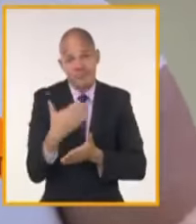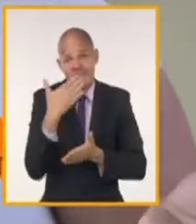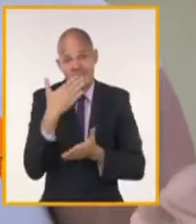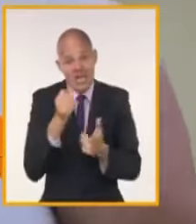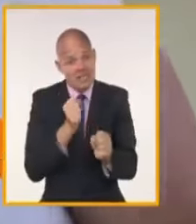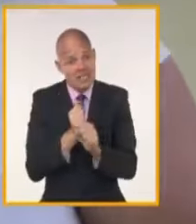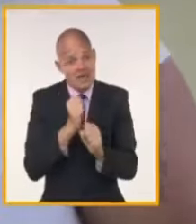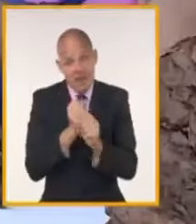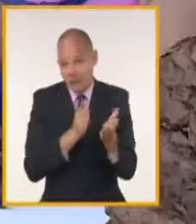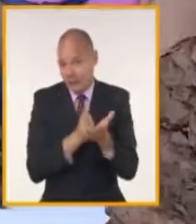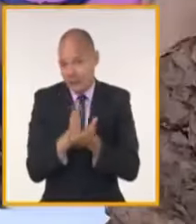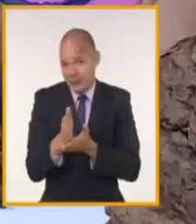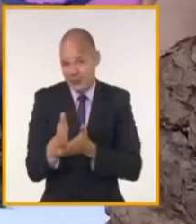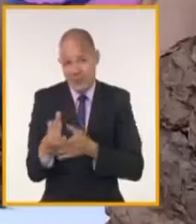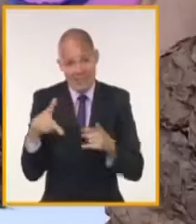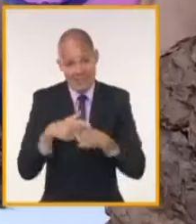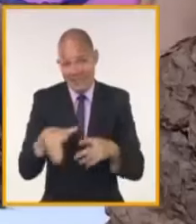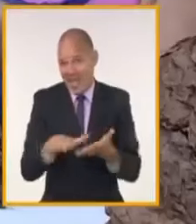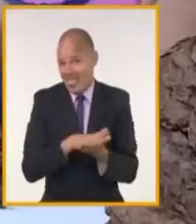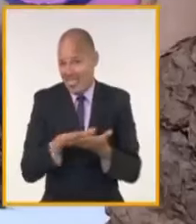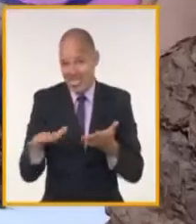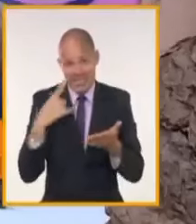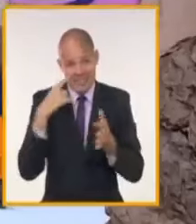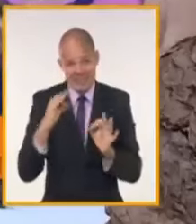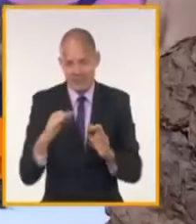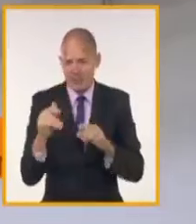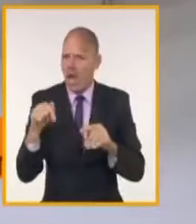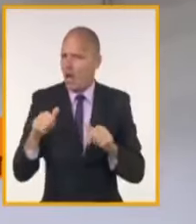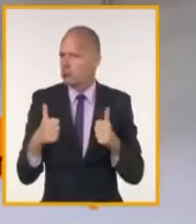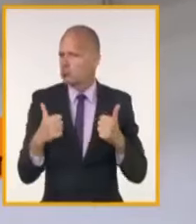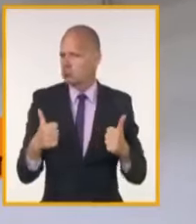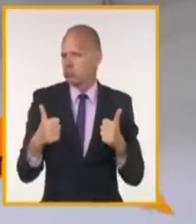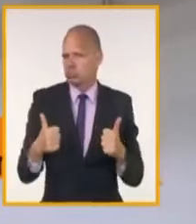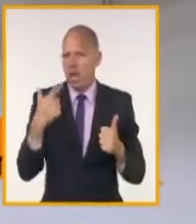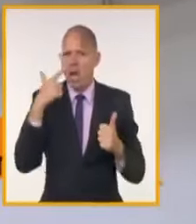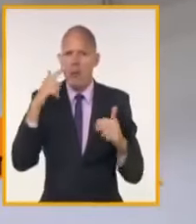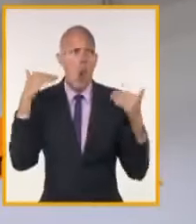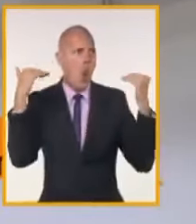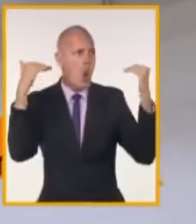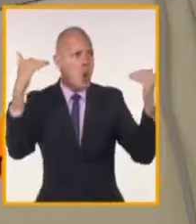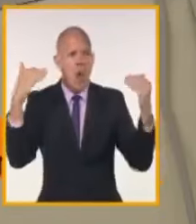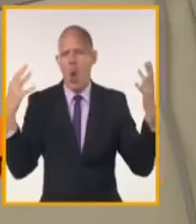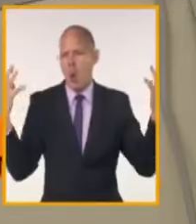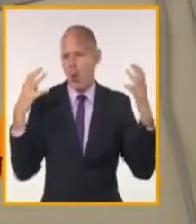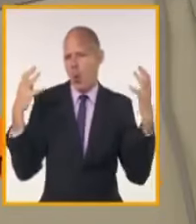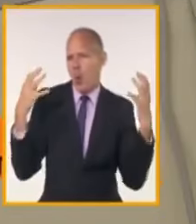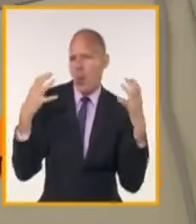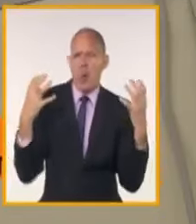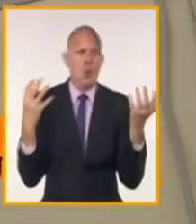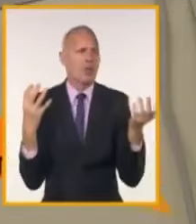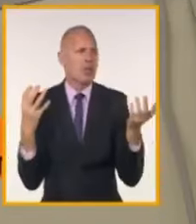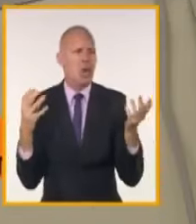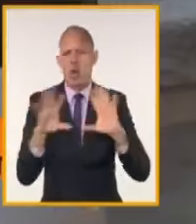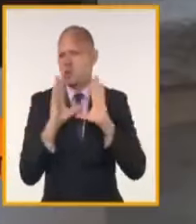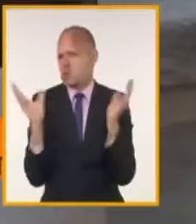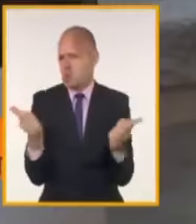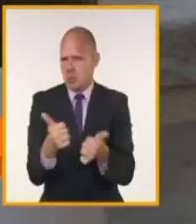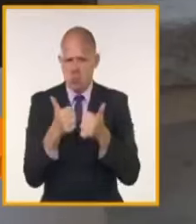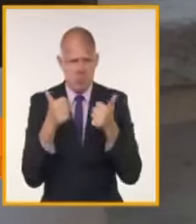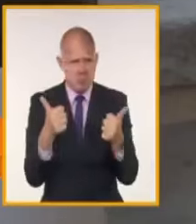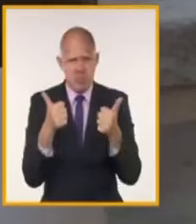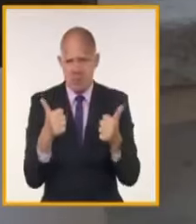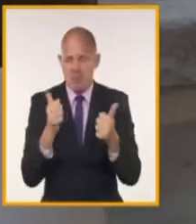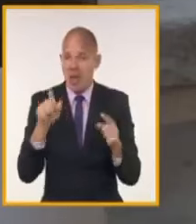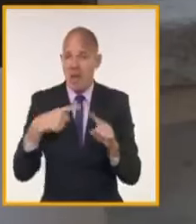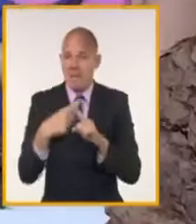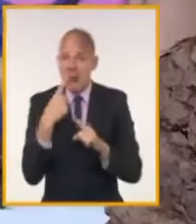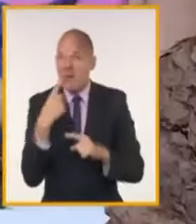producción no para tenemos todas las condiciones porque tenemos los aires y a la vez tenemos los equipos que humedecen el tabaco que no